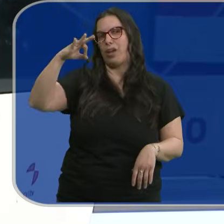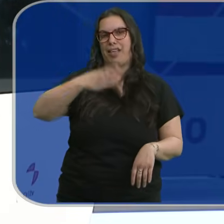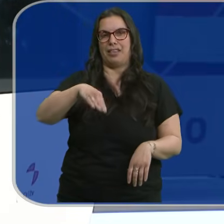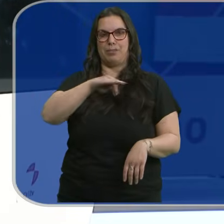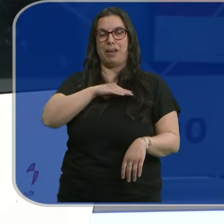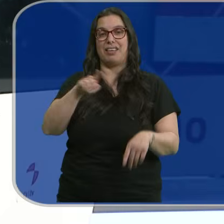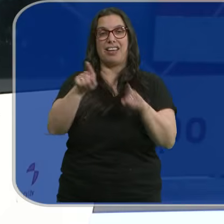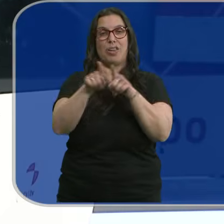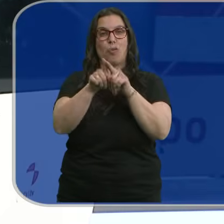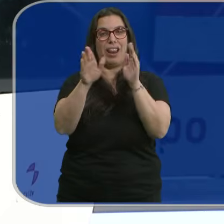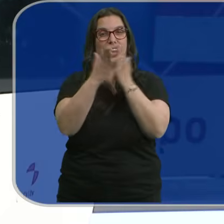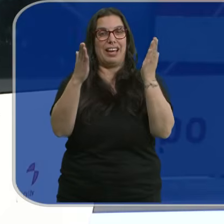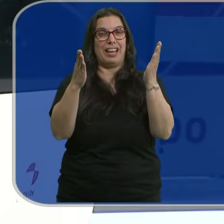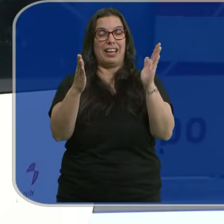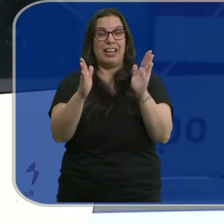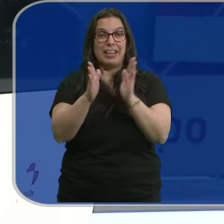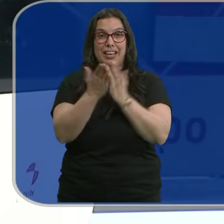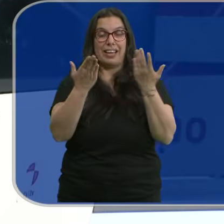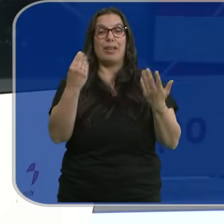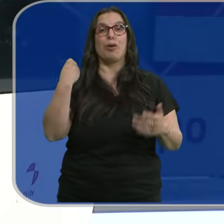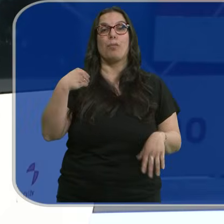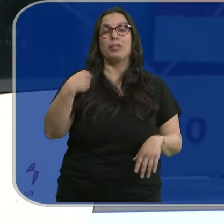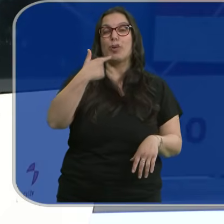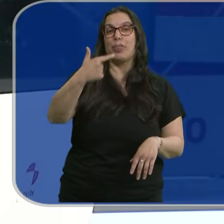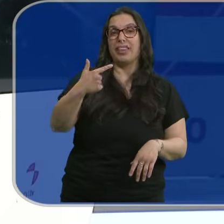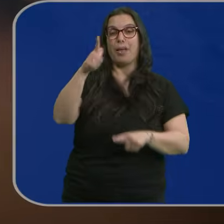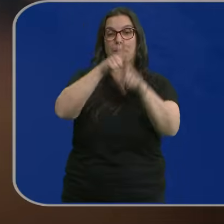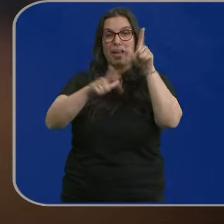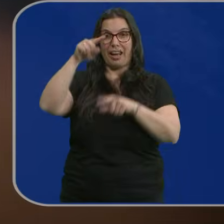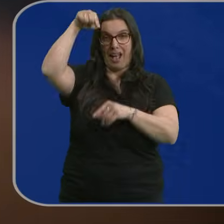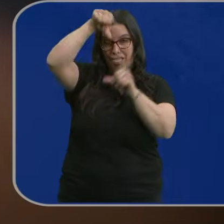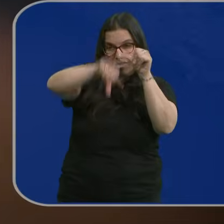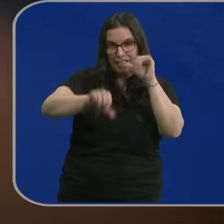la novela de Julio Verne, un auténtico viaje por el centro de la Tierra.